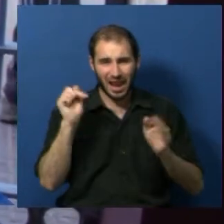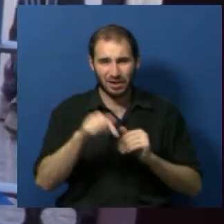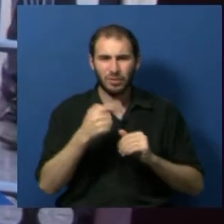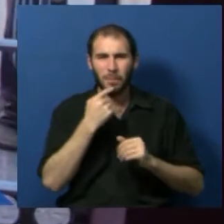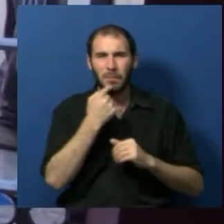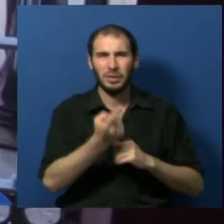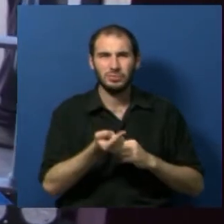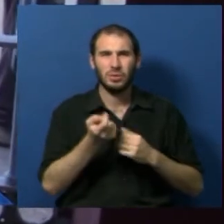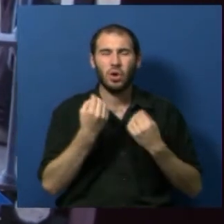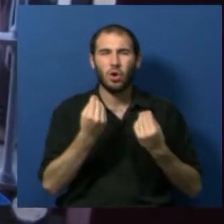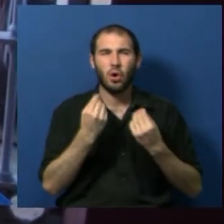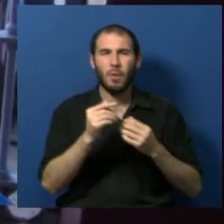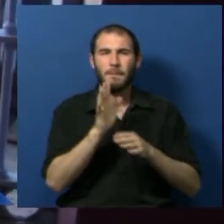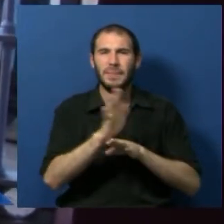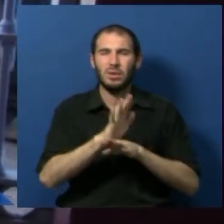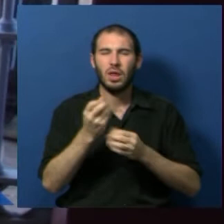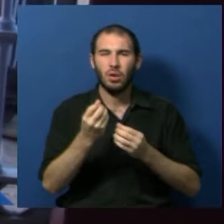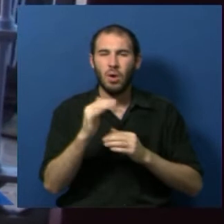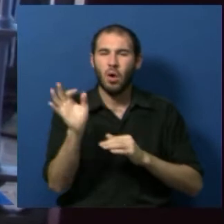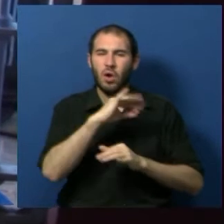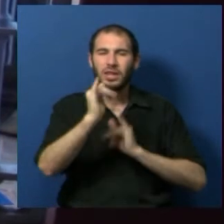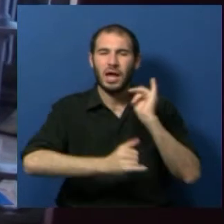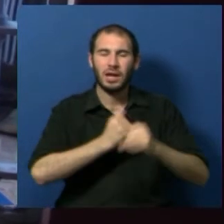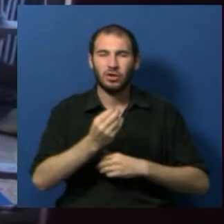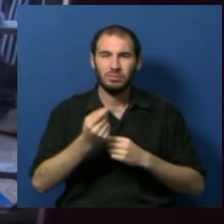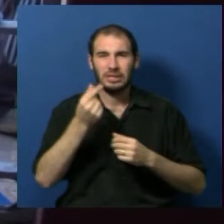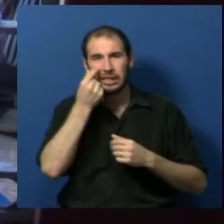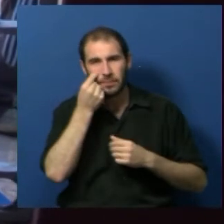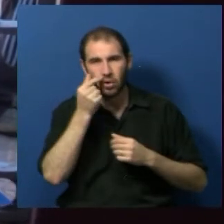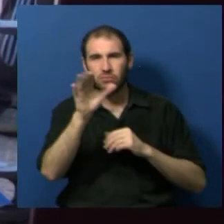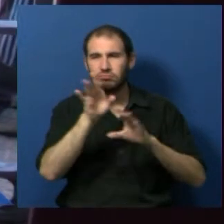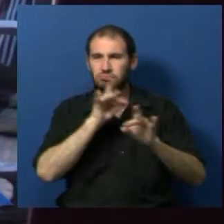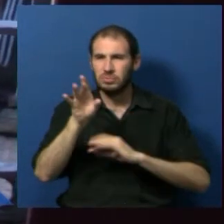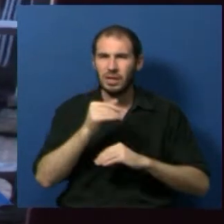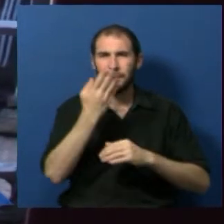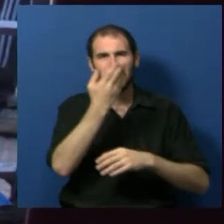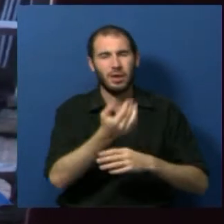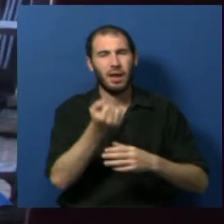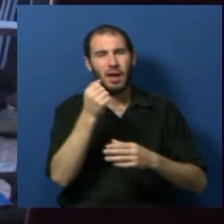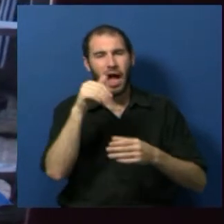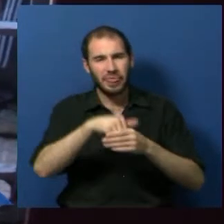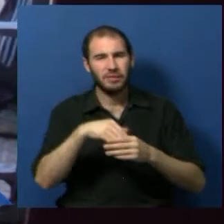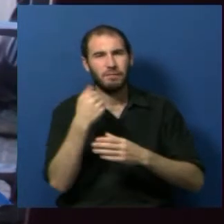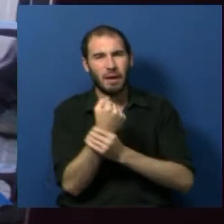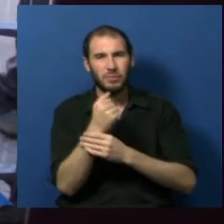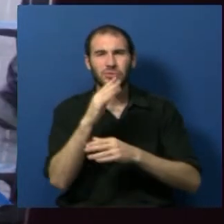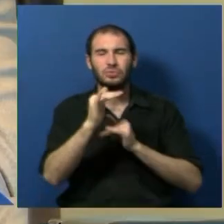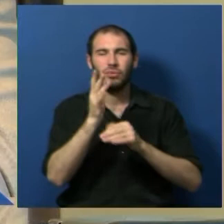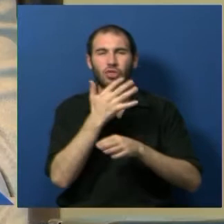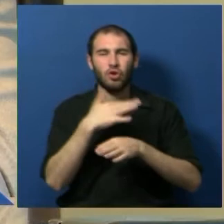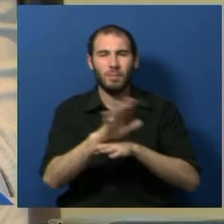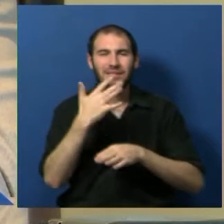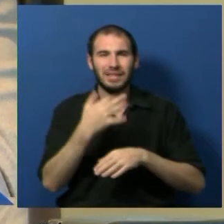te pregunto, ¿cómo es el hilo argumental o cómo son las narrativas? ¿Son testimonios tomados? ¿Hay protagonistas dentro de esta